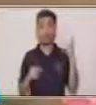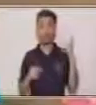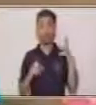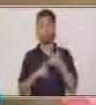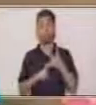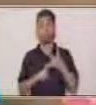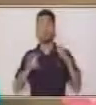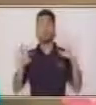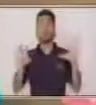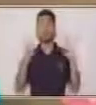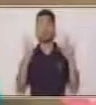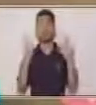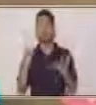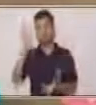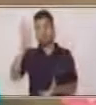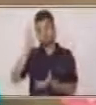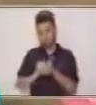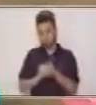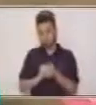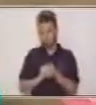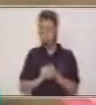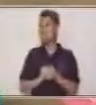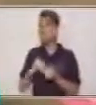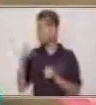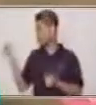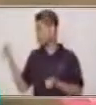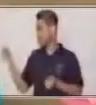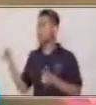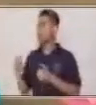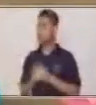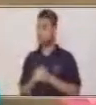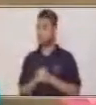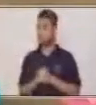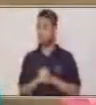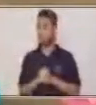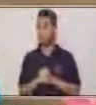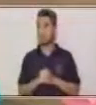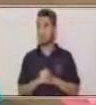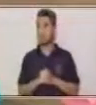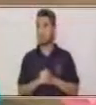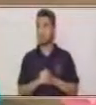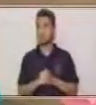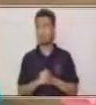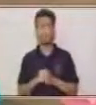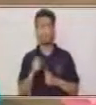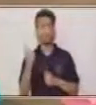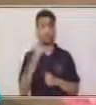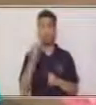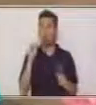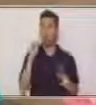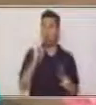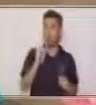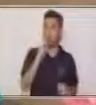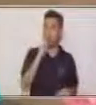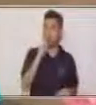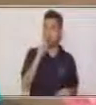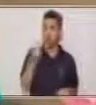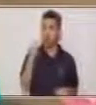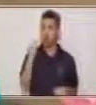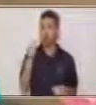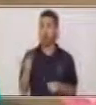17, 18. Exactamente. ¿Te recuerdas que habíamos dicho que solo debemos poner un número, que va a ser el